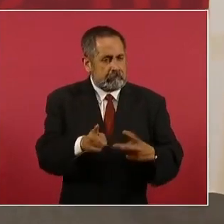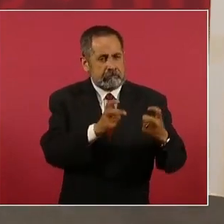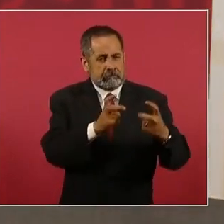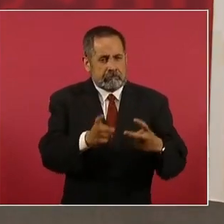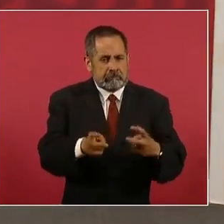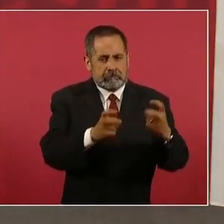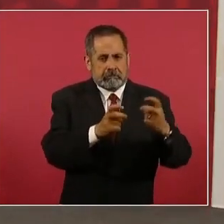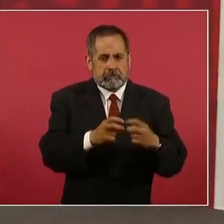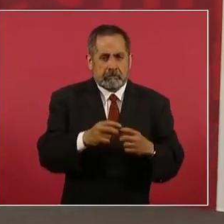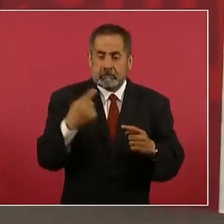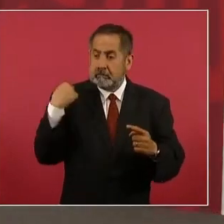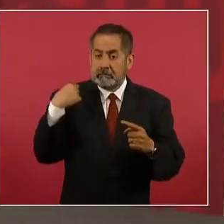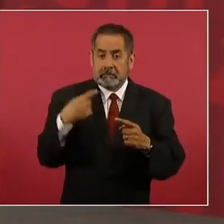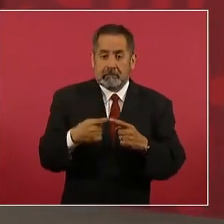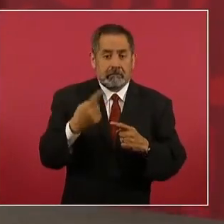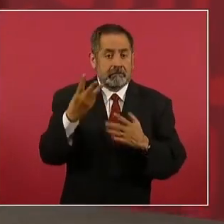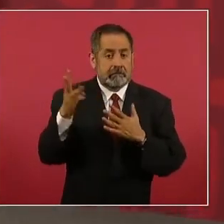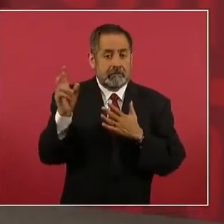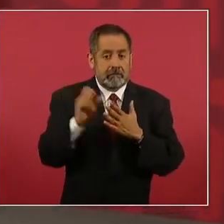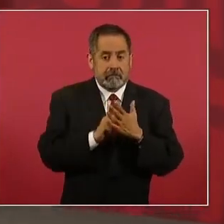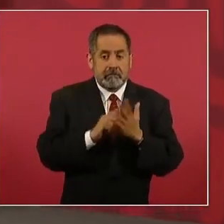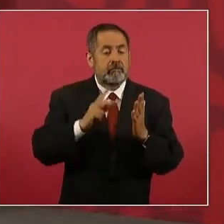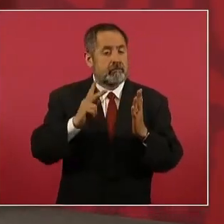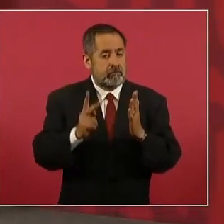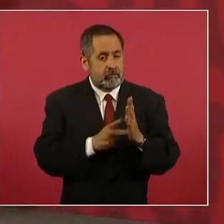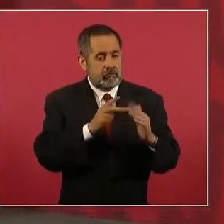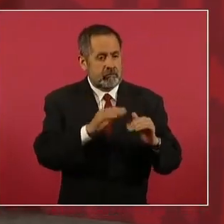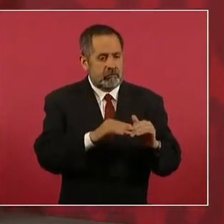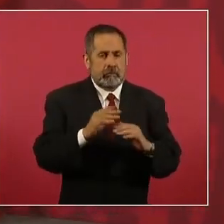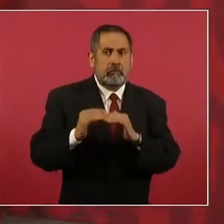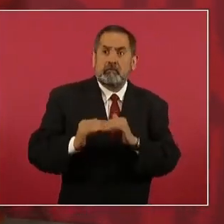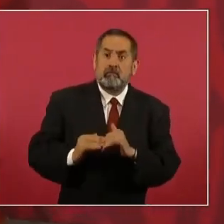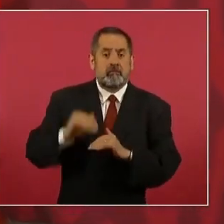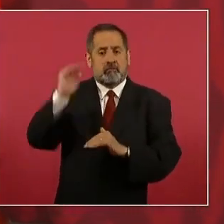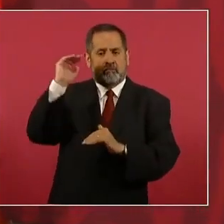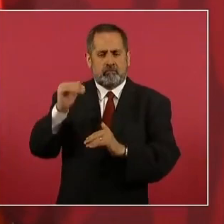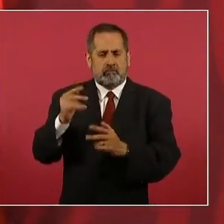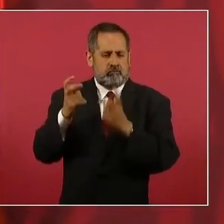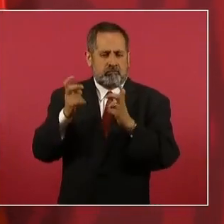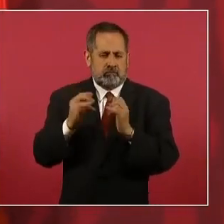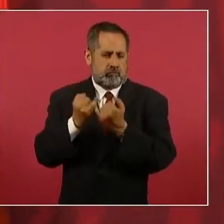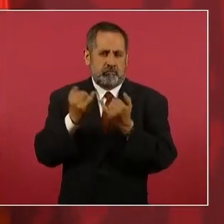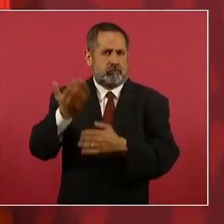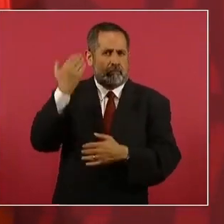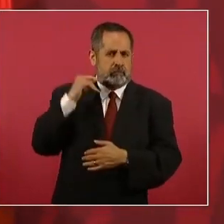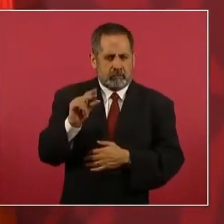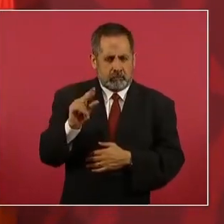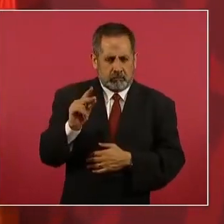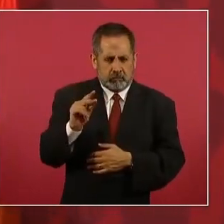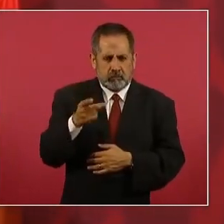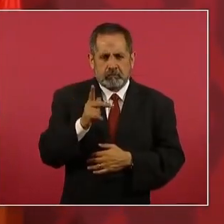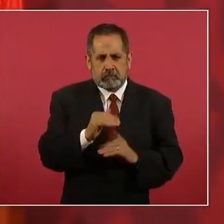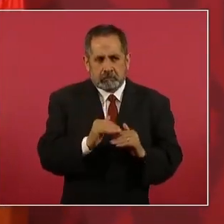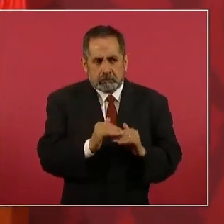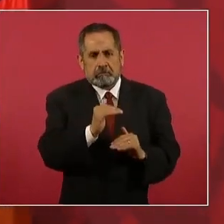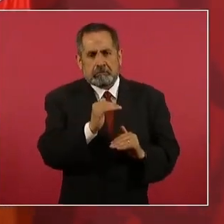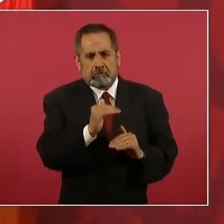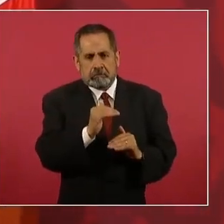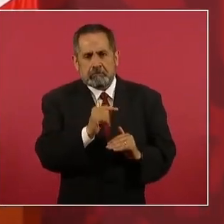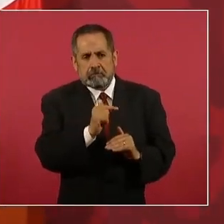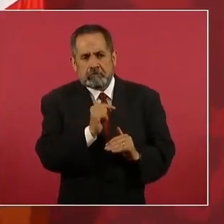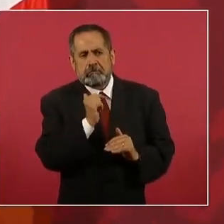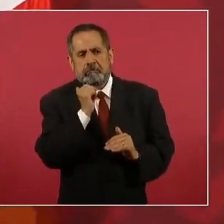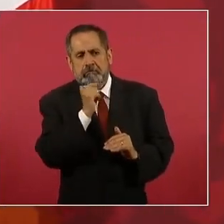expresando de 3 meses a la fecha. Claro, nada que ver con lo que había. A 6,